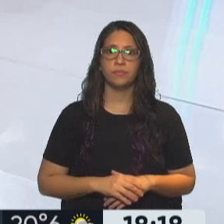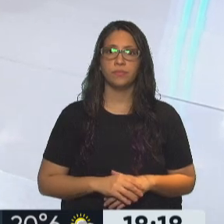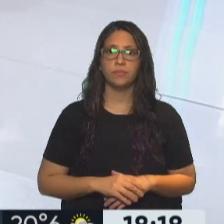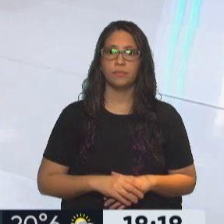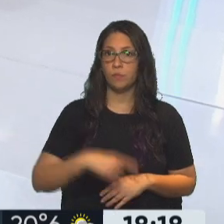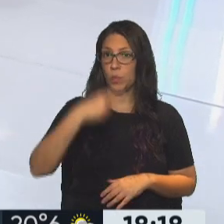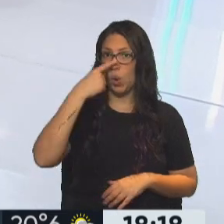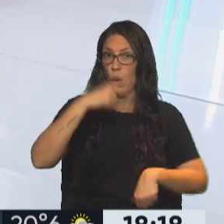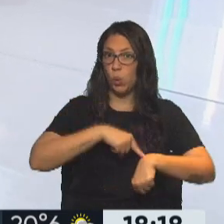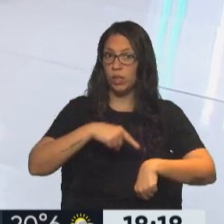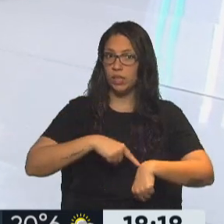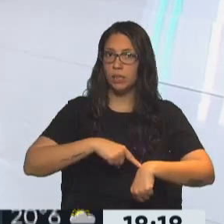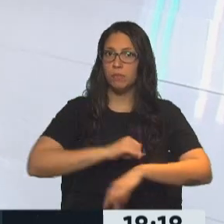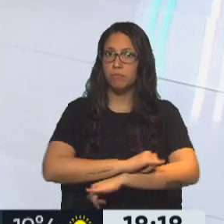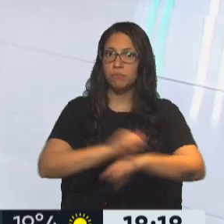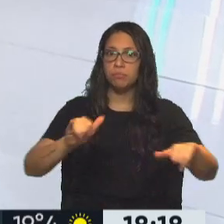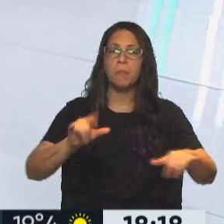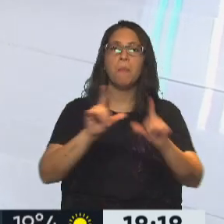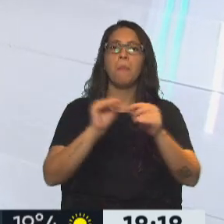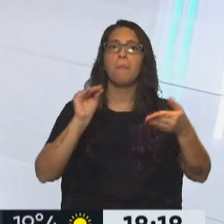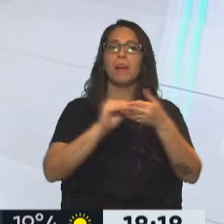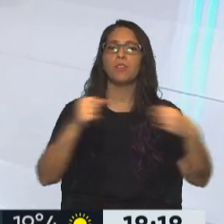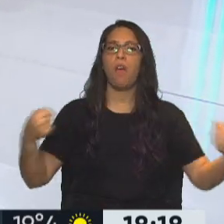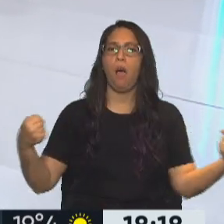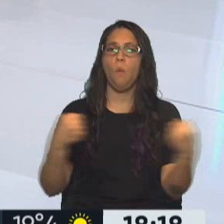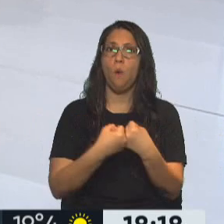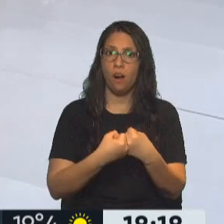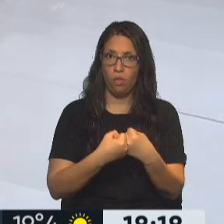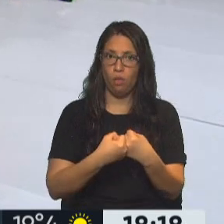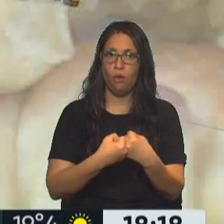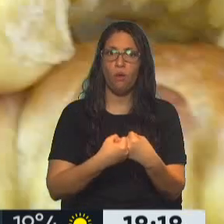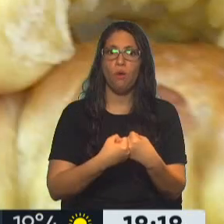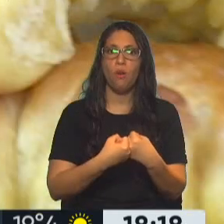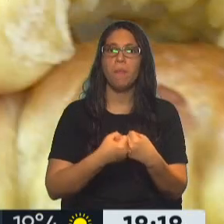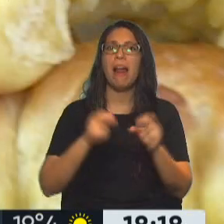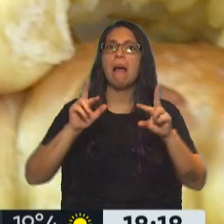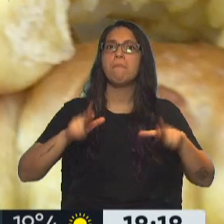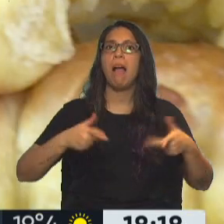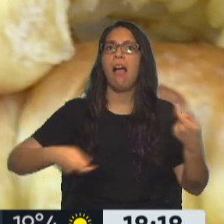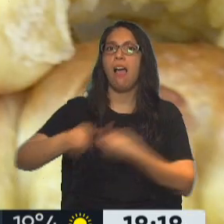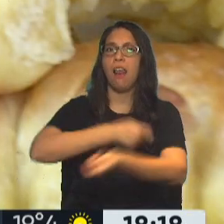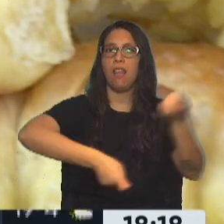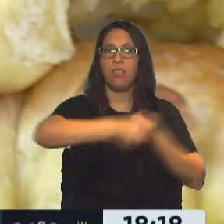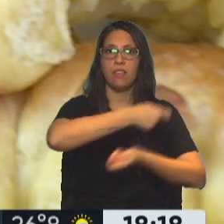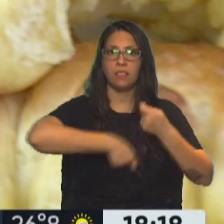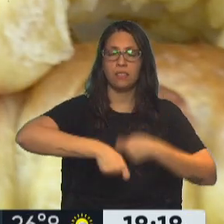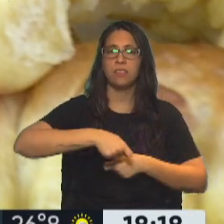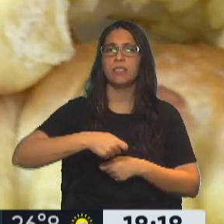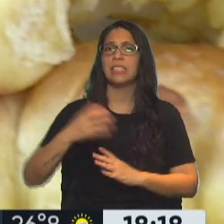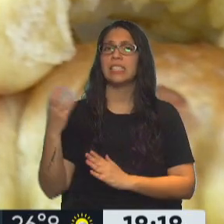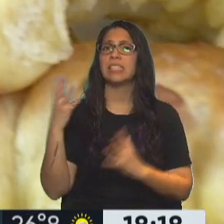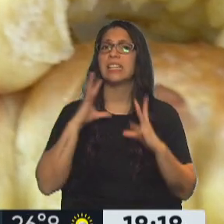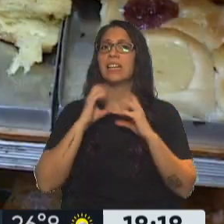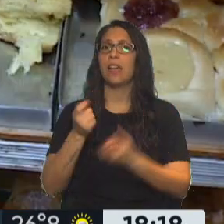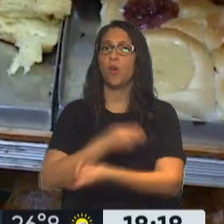El último momento tiene que ver con un acuerdo de precios que involucra a panaderos. El PAN, el secretario de